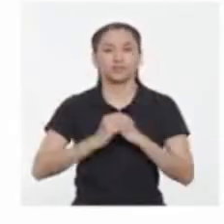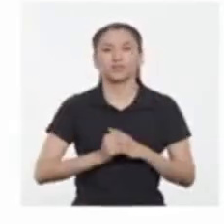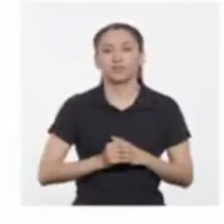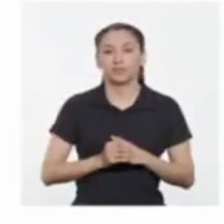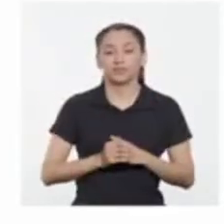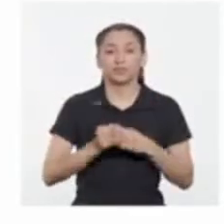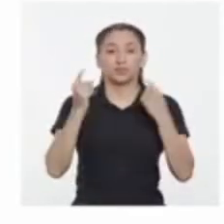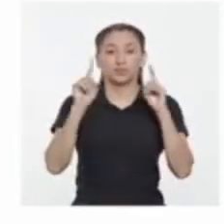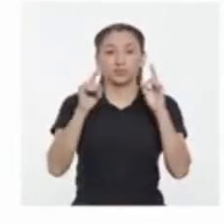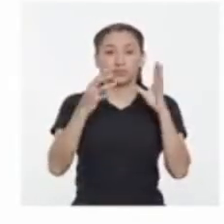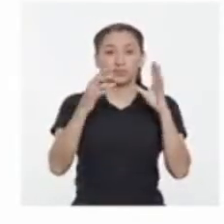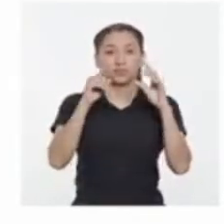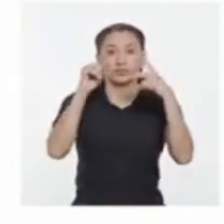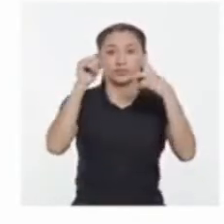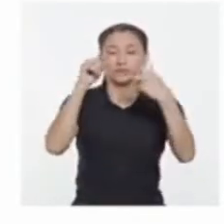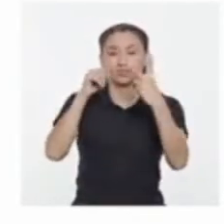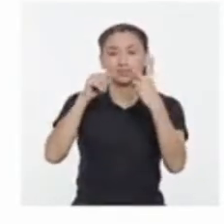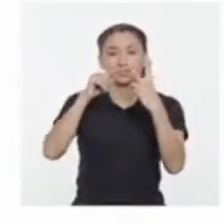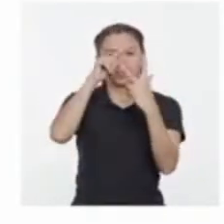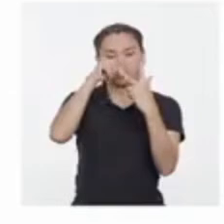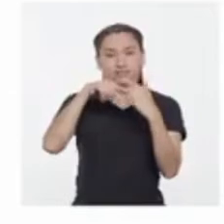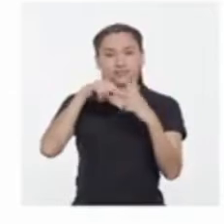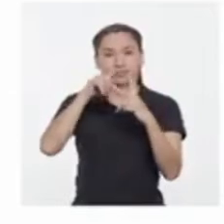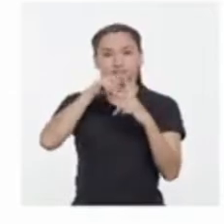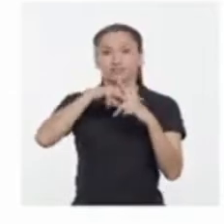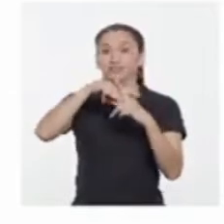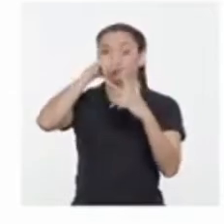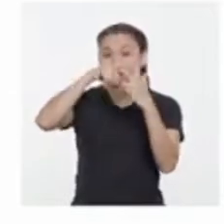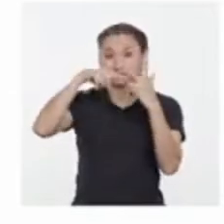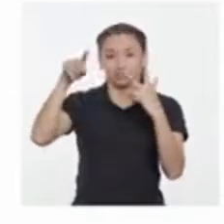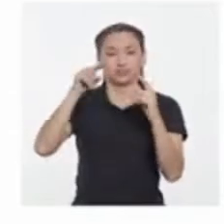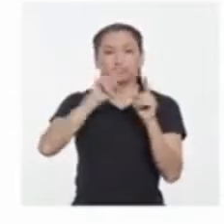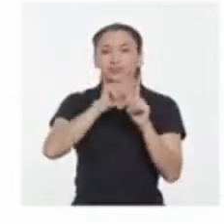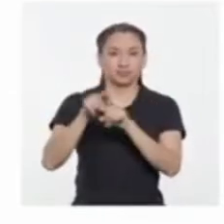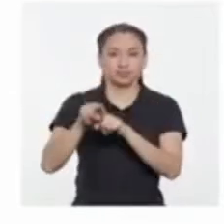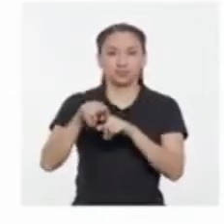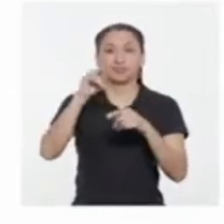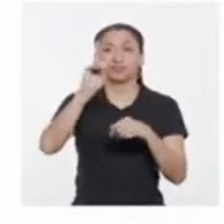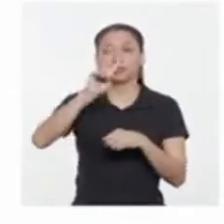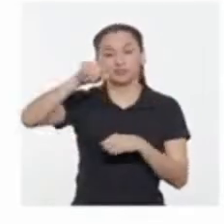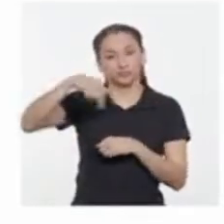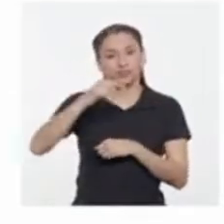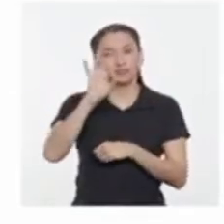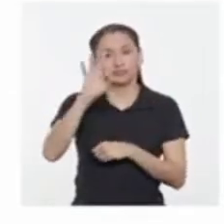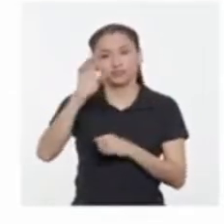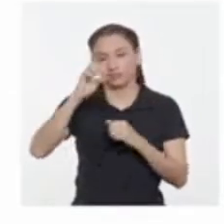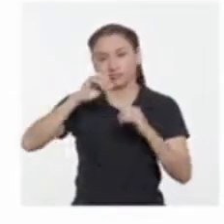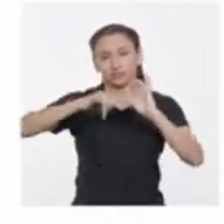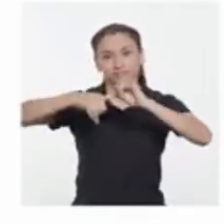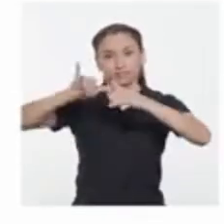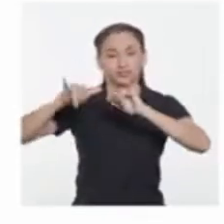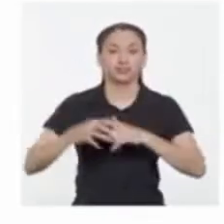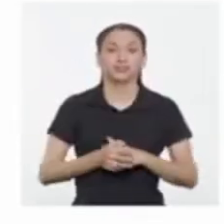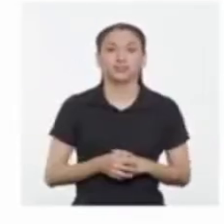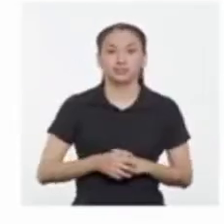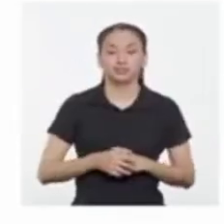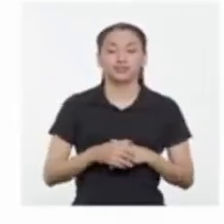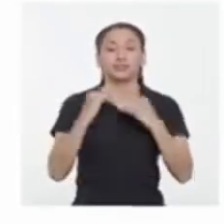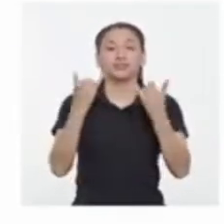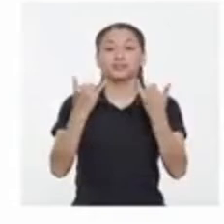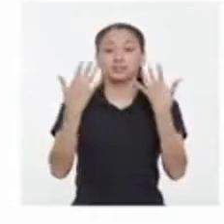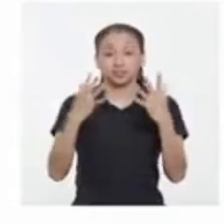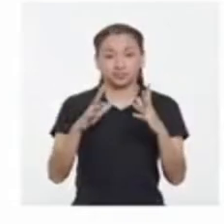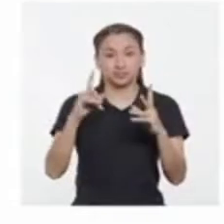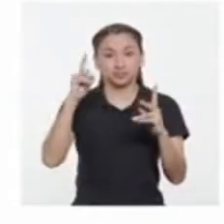5,25 y que al extraer la raíz cuadrada se obtiene que a es igual a 2,3 metros.